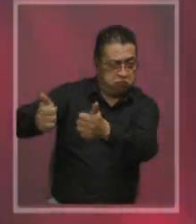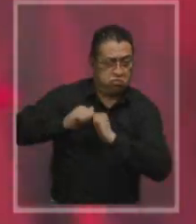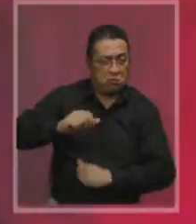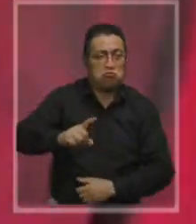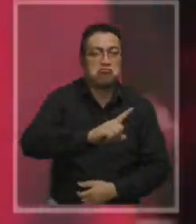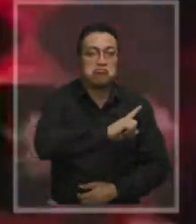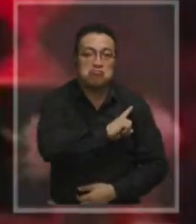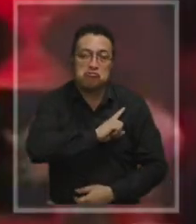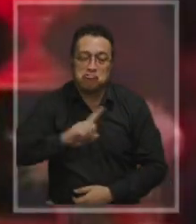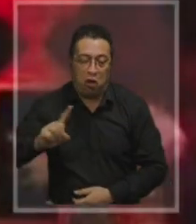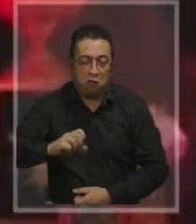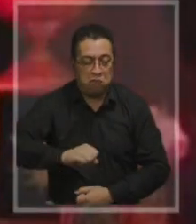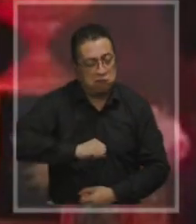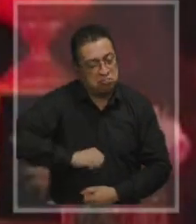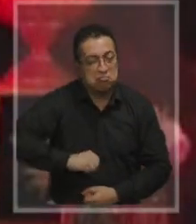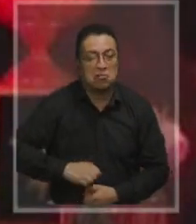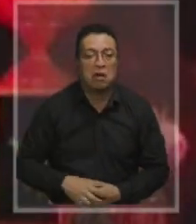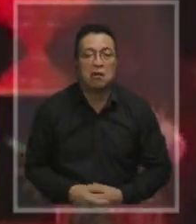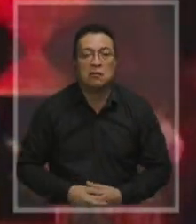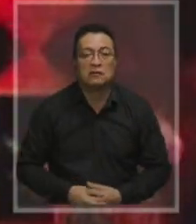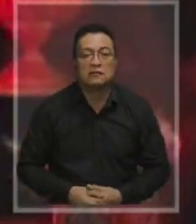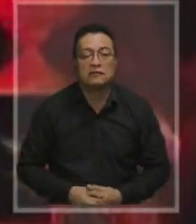ni siquiera un mega incendio